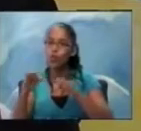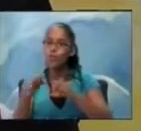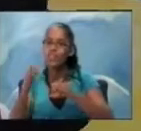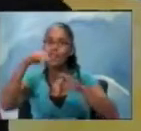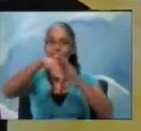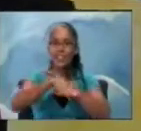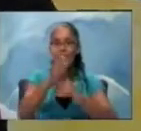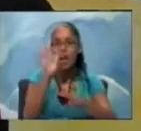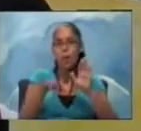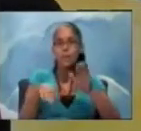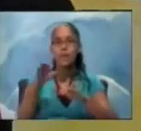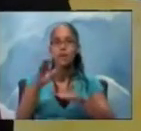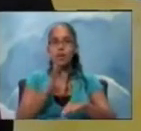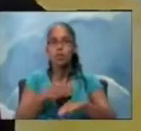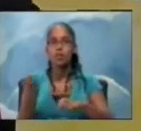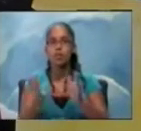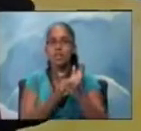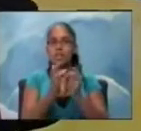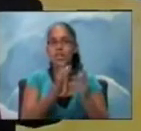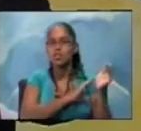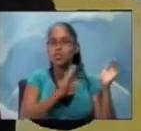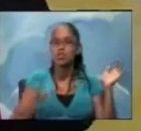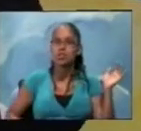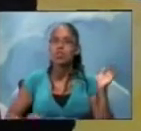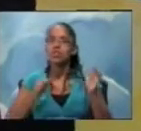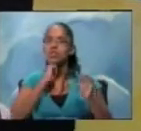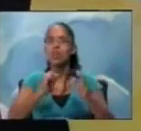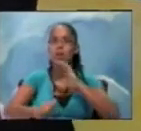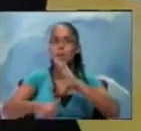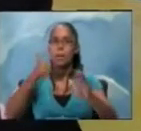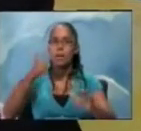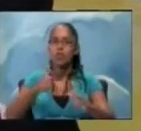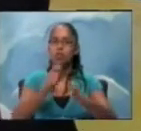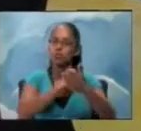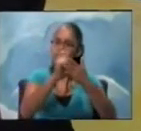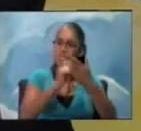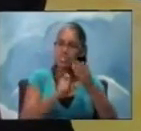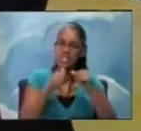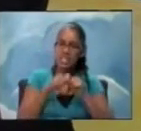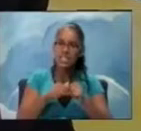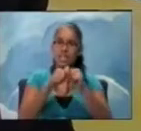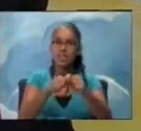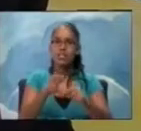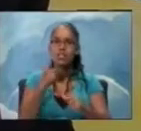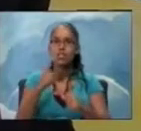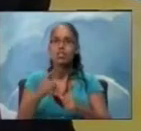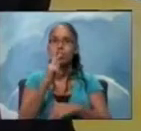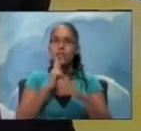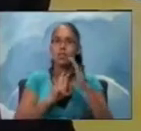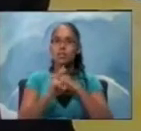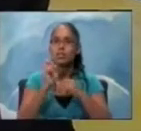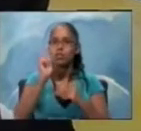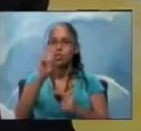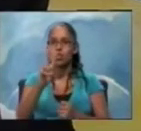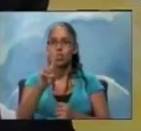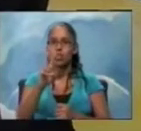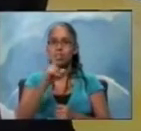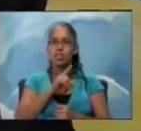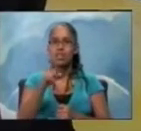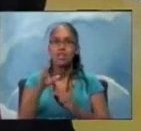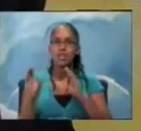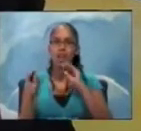qué? Porque Jesucristo es mayor. Y la escritura sigue diciendo, fíjese en el versículo 2, y le